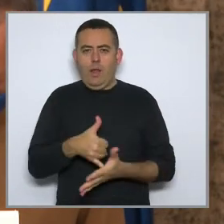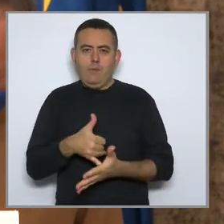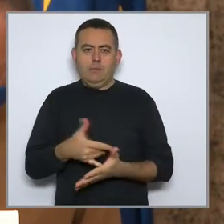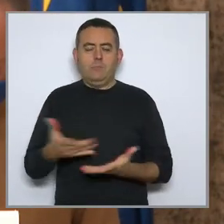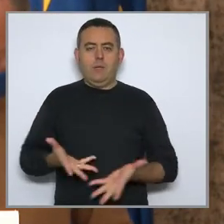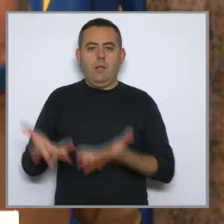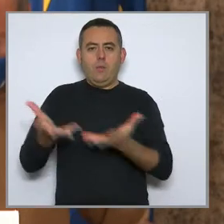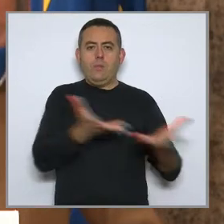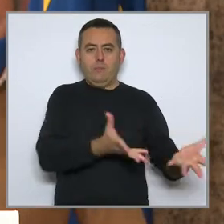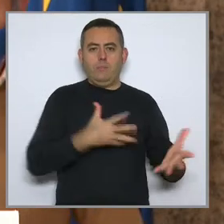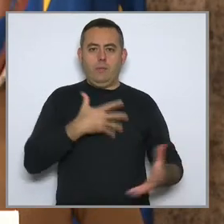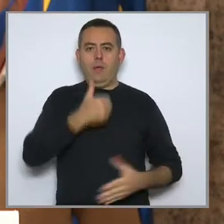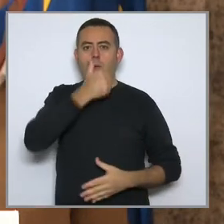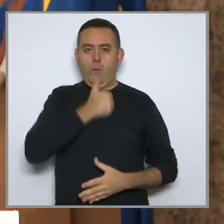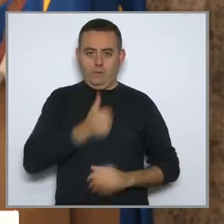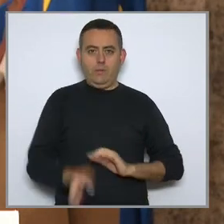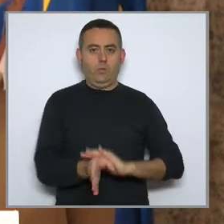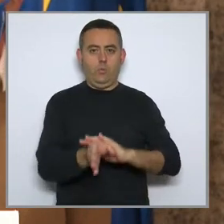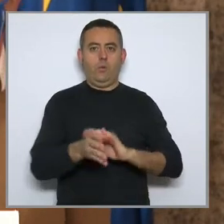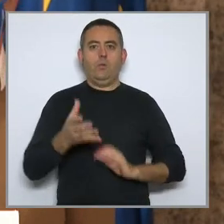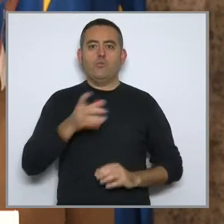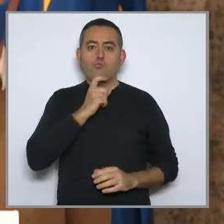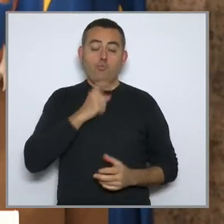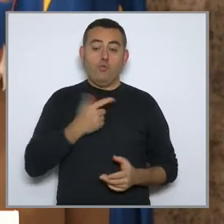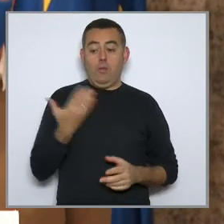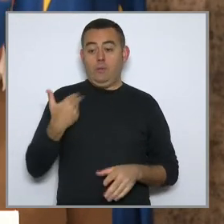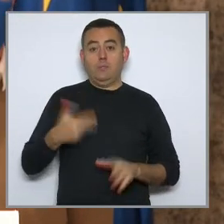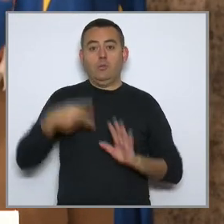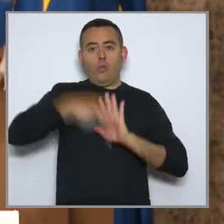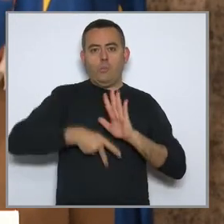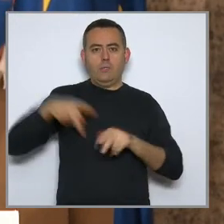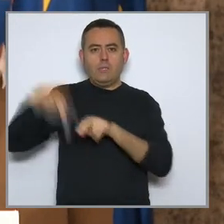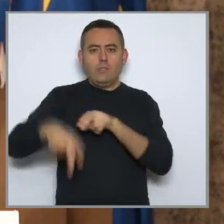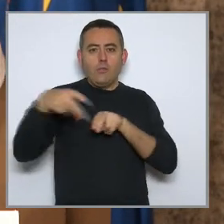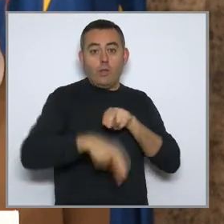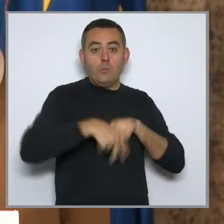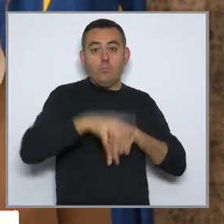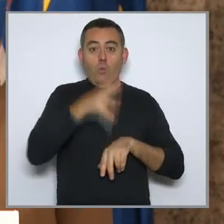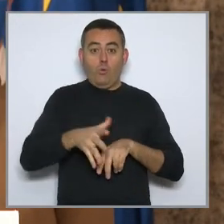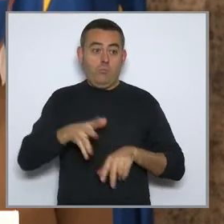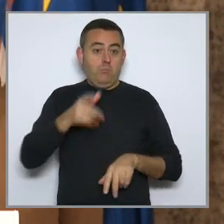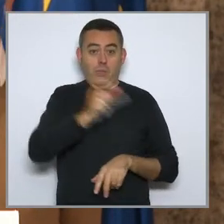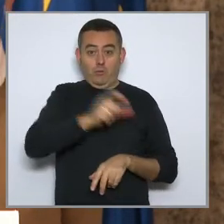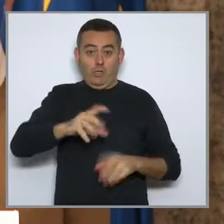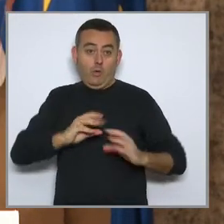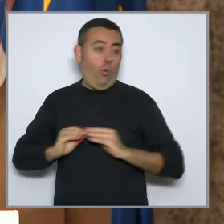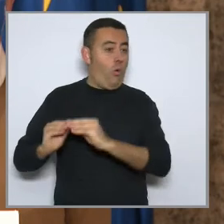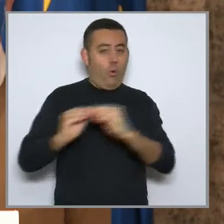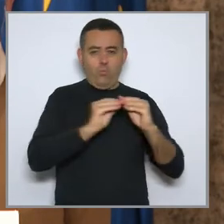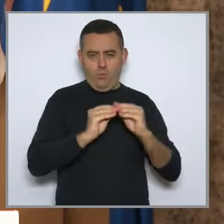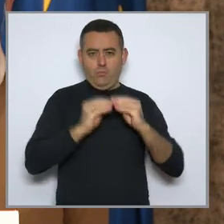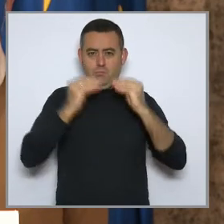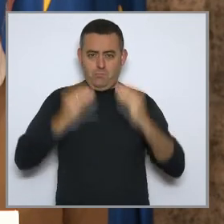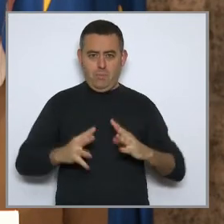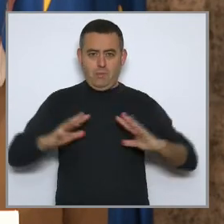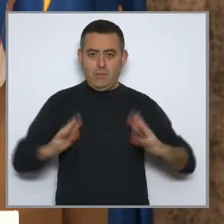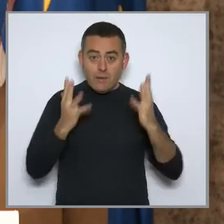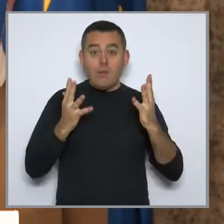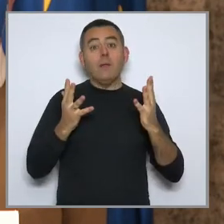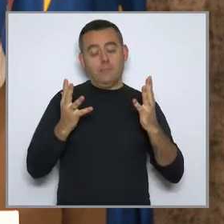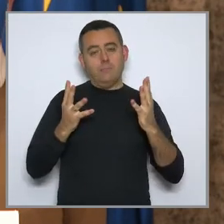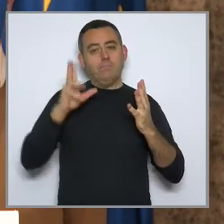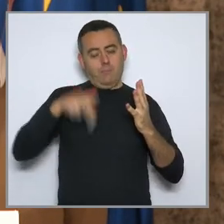estas restricciones que se han adoptado en aras del bien común. A ese bien común se dirige el plan